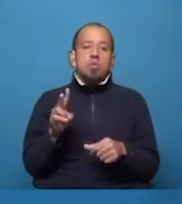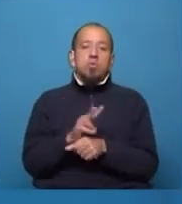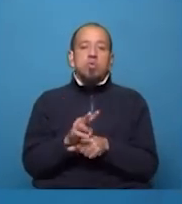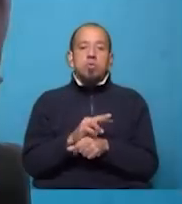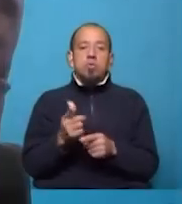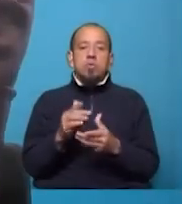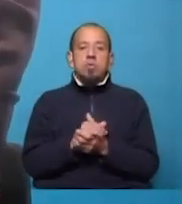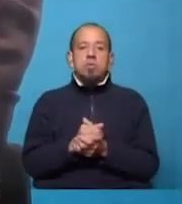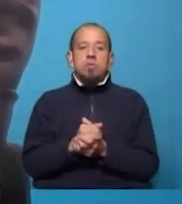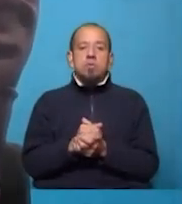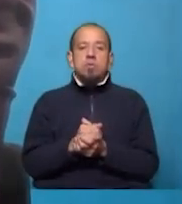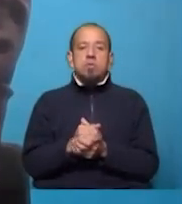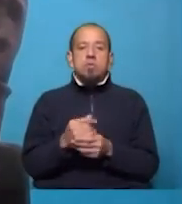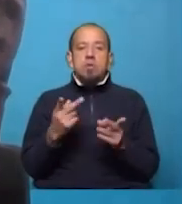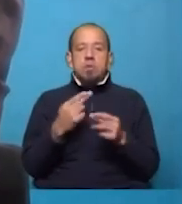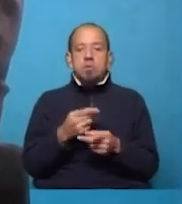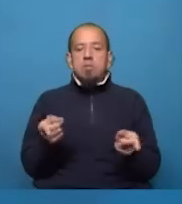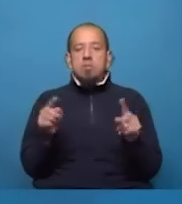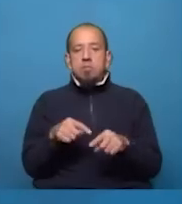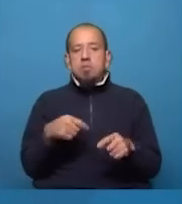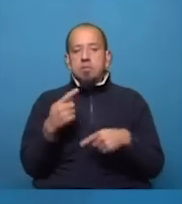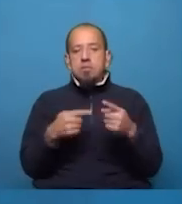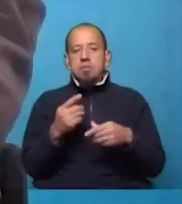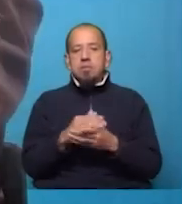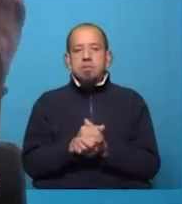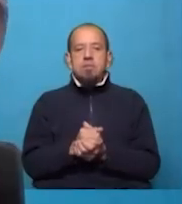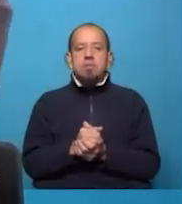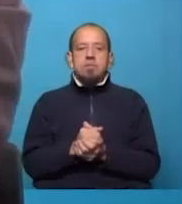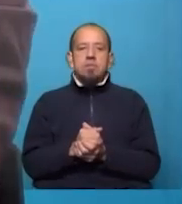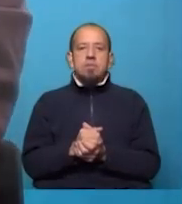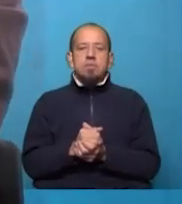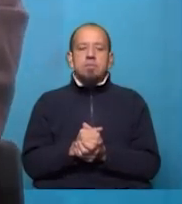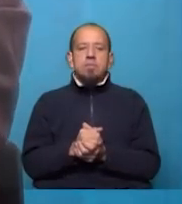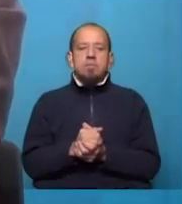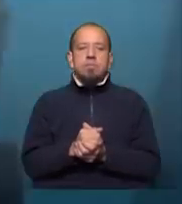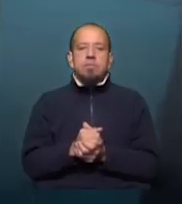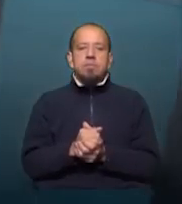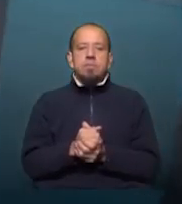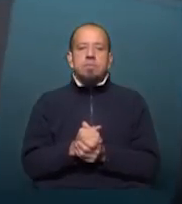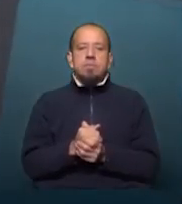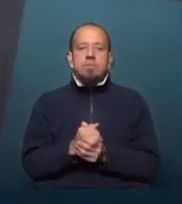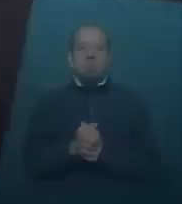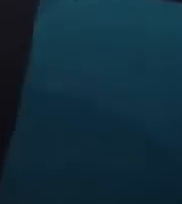tocas una pequeña pausa pero después te voy a seguir jugando la boca después Dale aquí en la pantalla